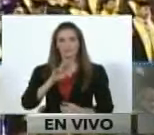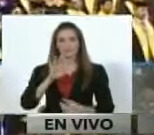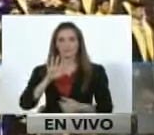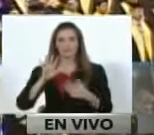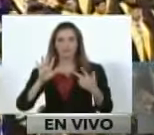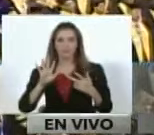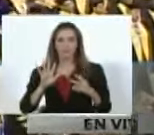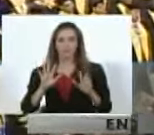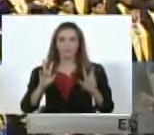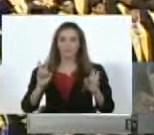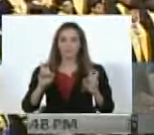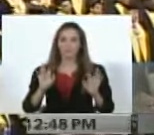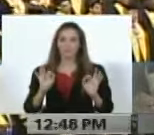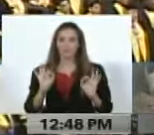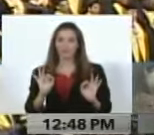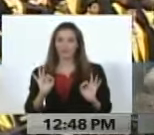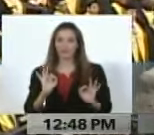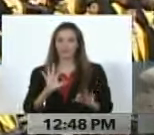especialistas